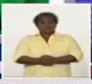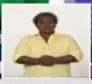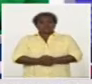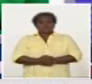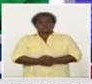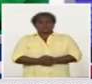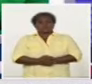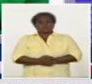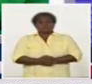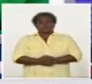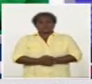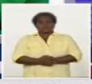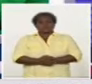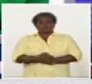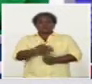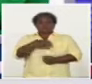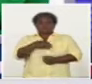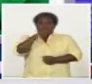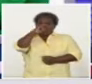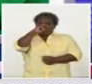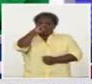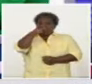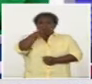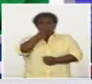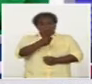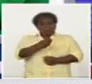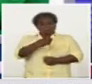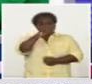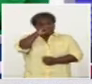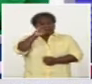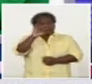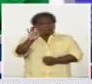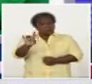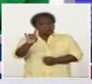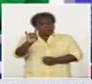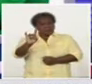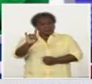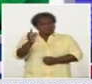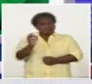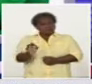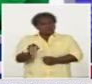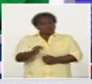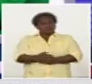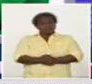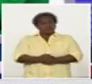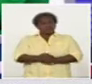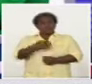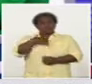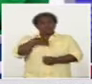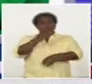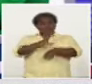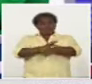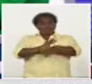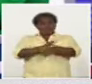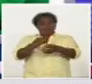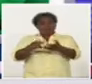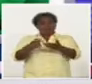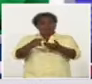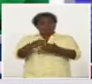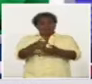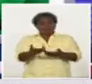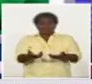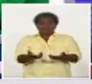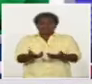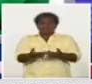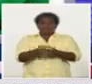Lamentablemente, a pesar de tener una edad relativamente joven, 69 años de edad, las comorbilidades que lo acompañaban hicieron muy